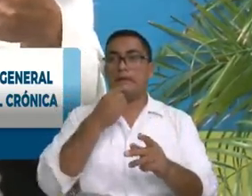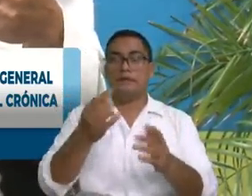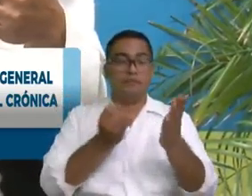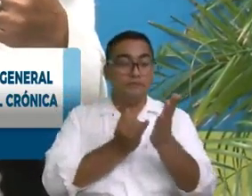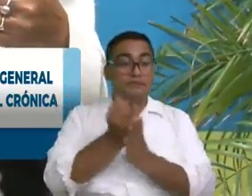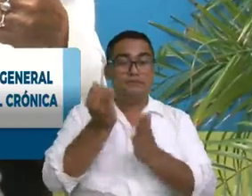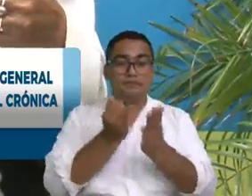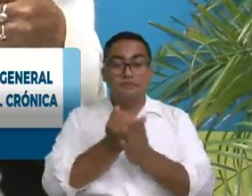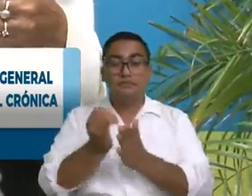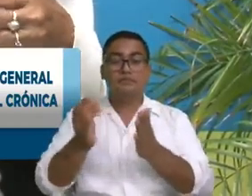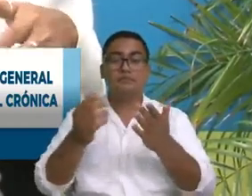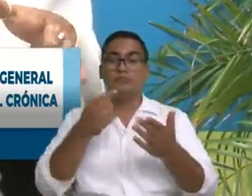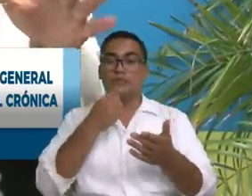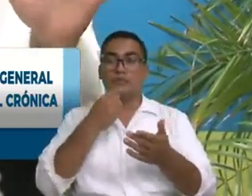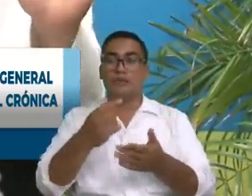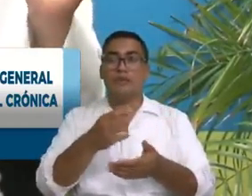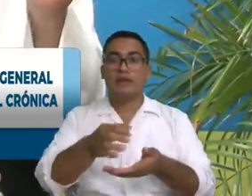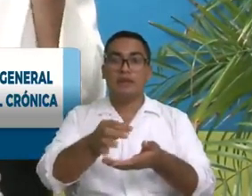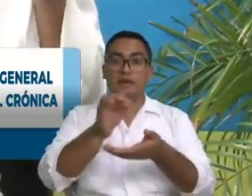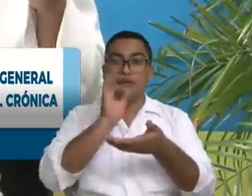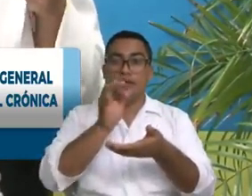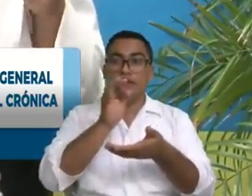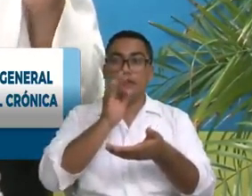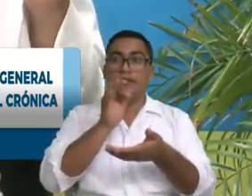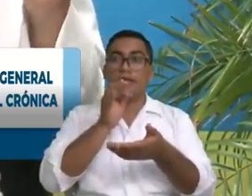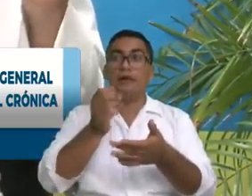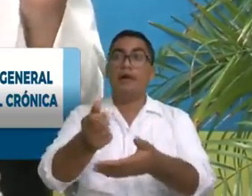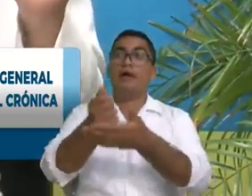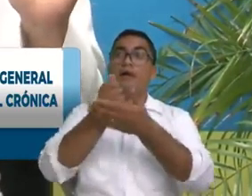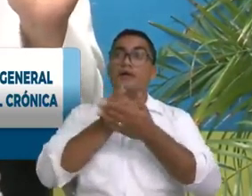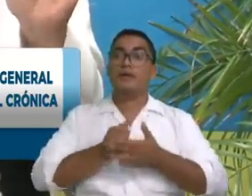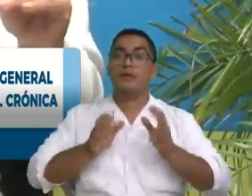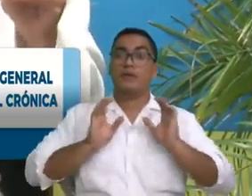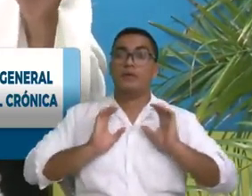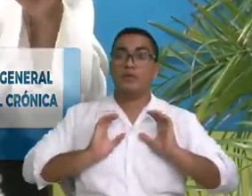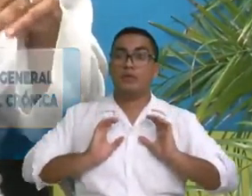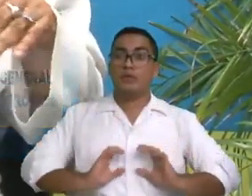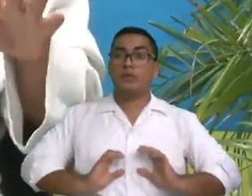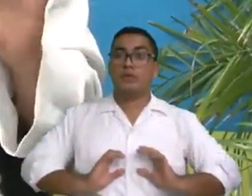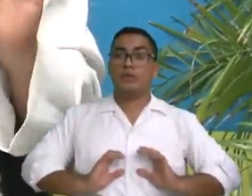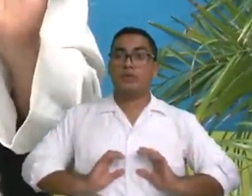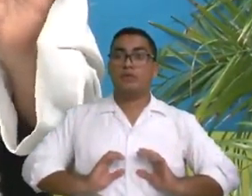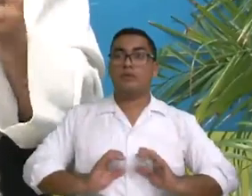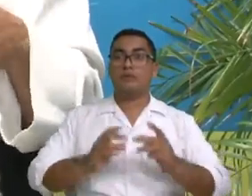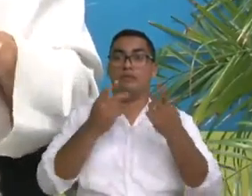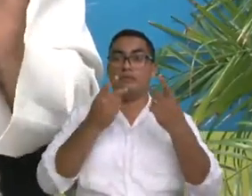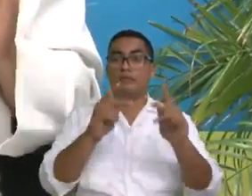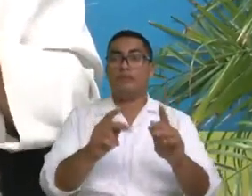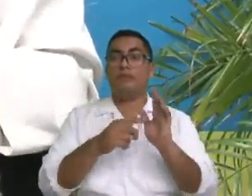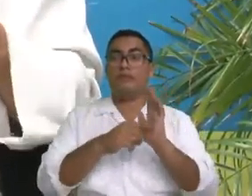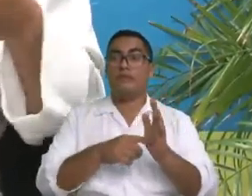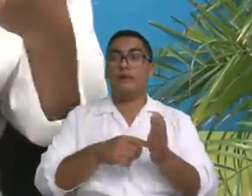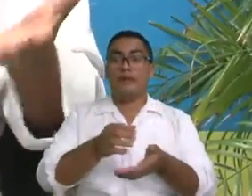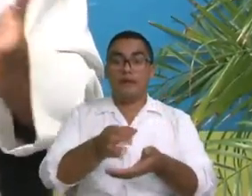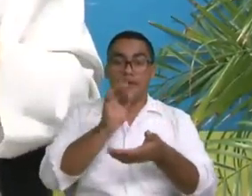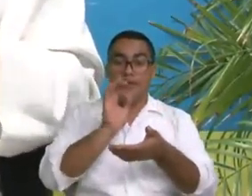estudios, el café ha venido ayudando un poco a los problemas coronarios, pero si se habla de un café